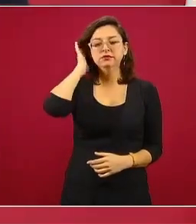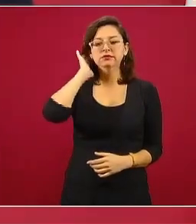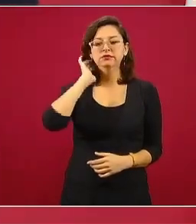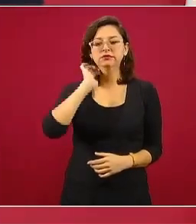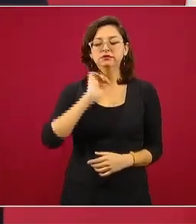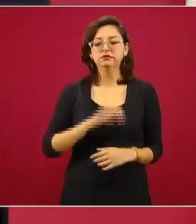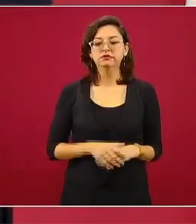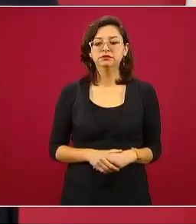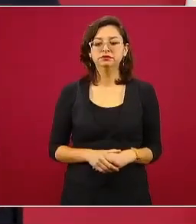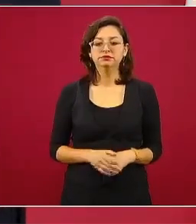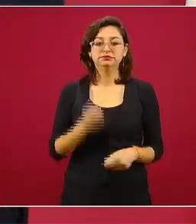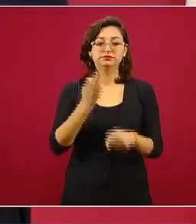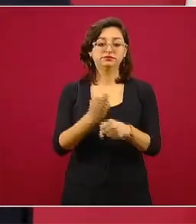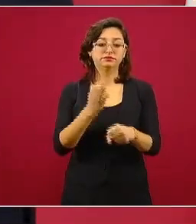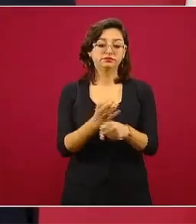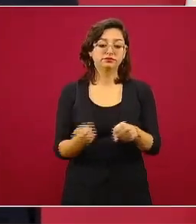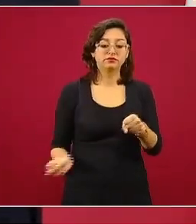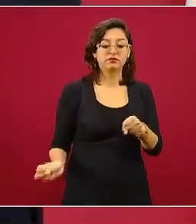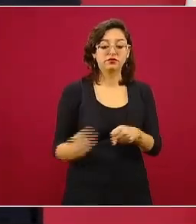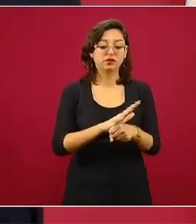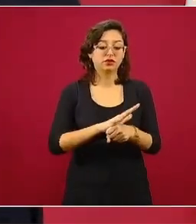la pandemia como lección